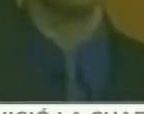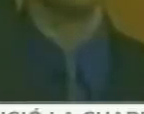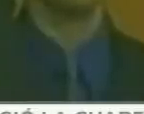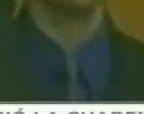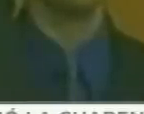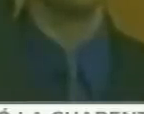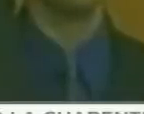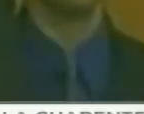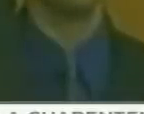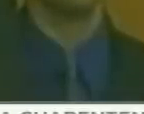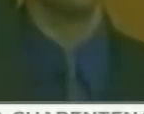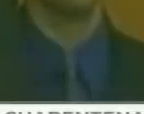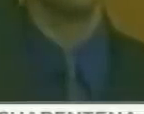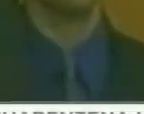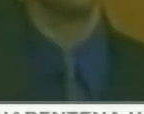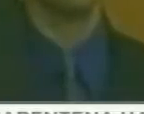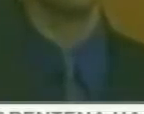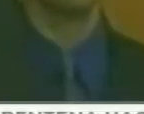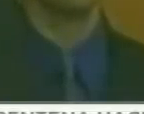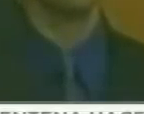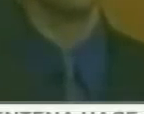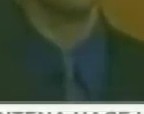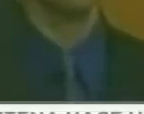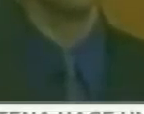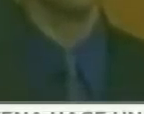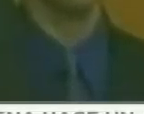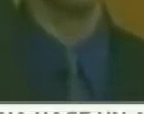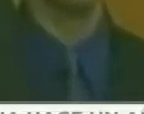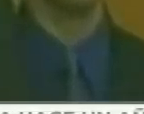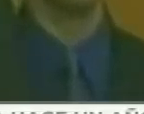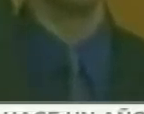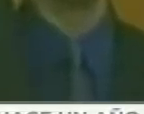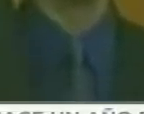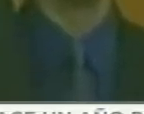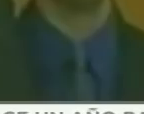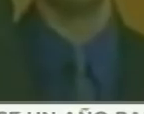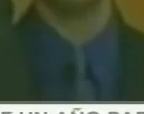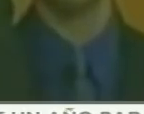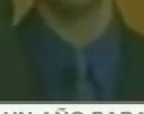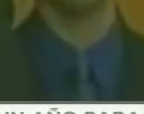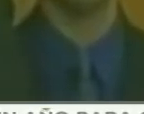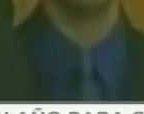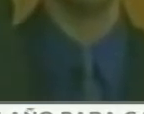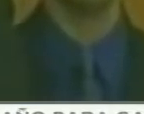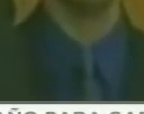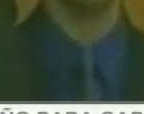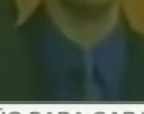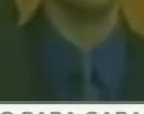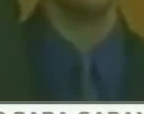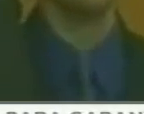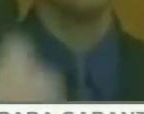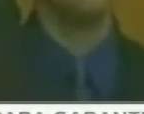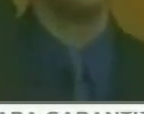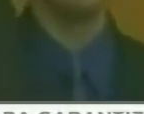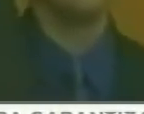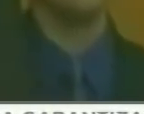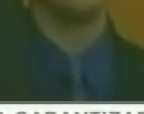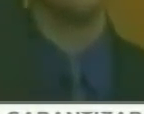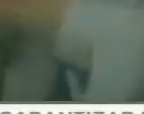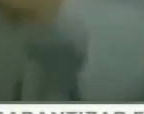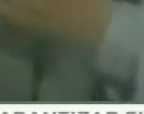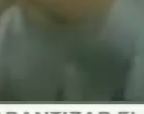Se destituyen de sus cargos ilegítimamente ocupados al presidente y demás magistrados del Tribunal Supremo de